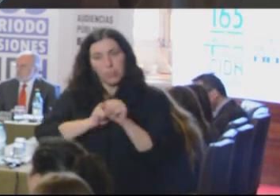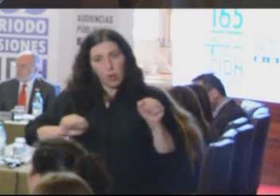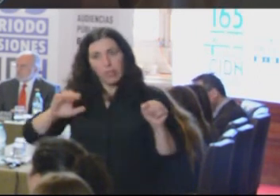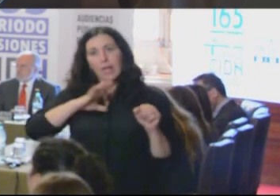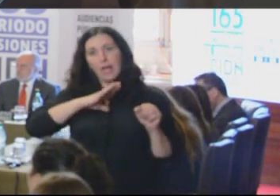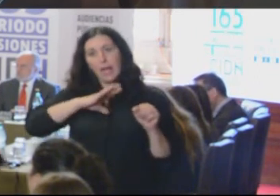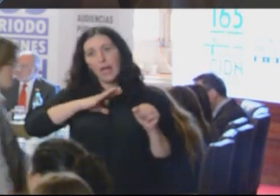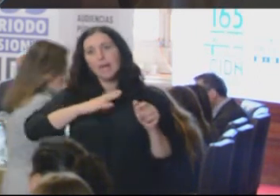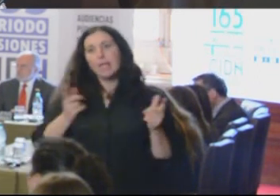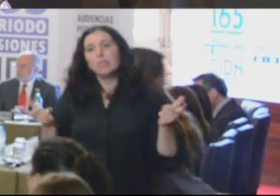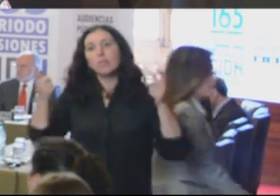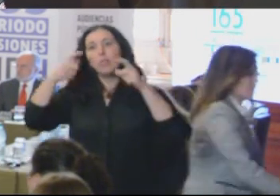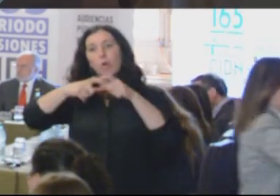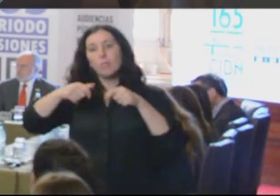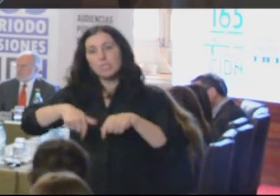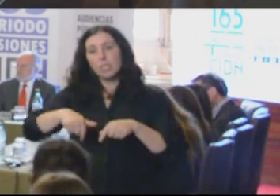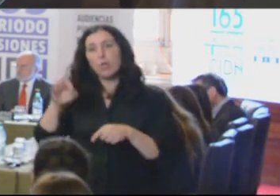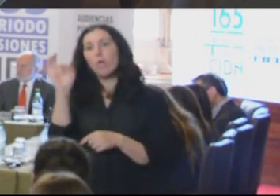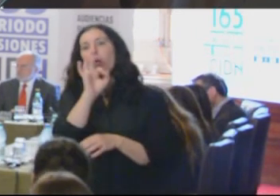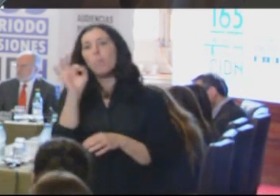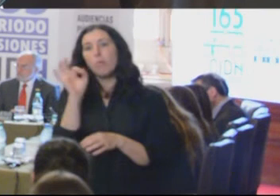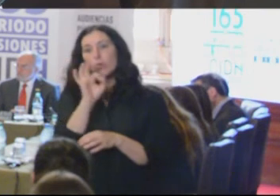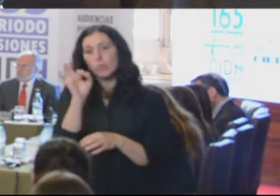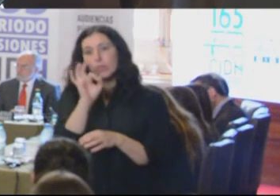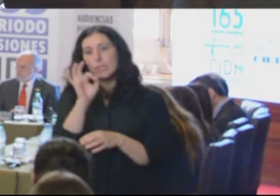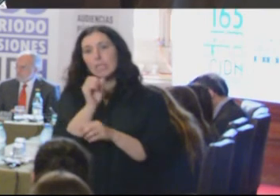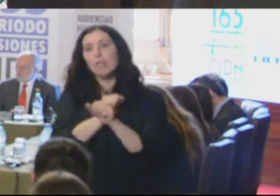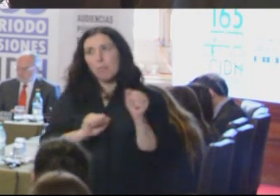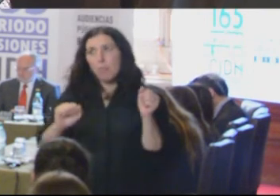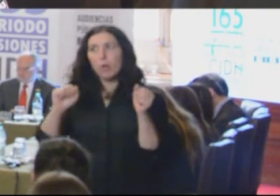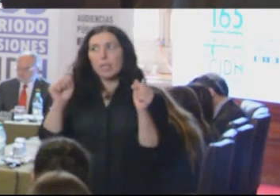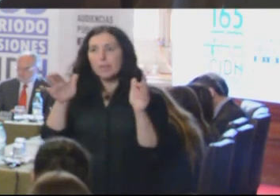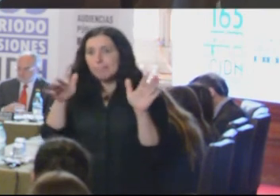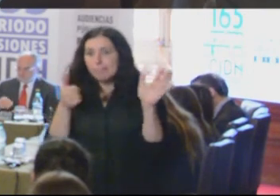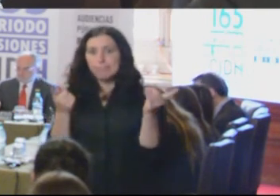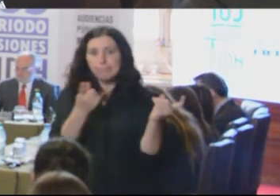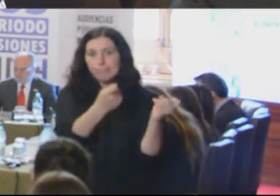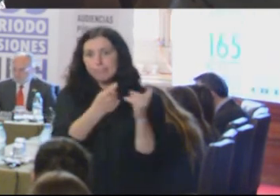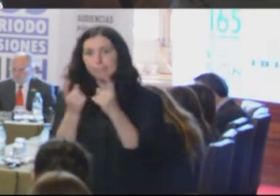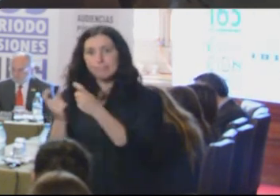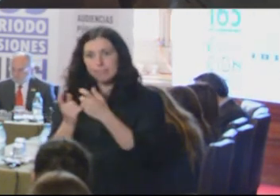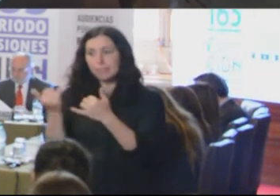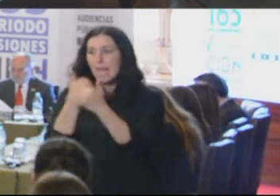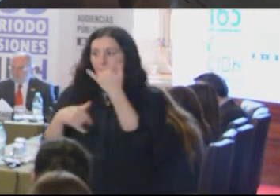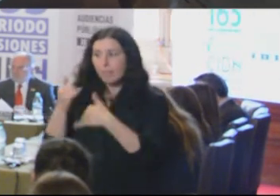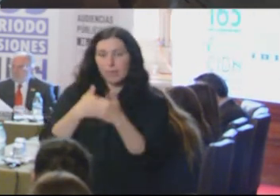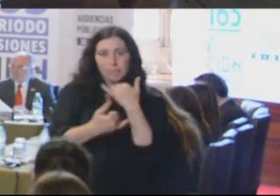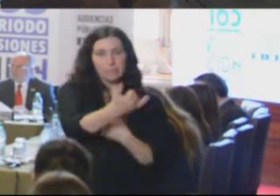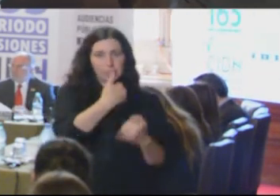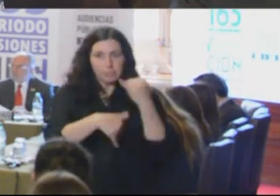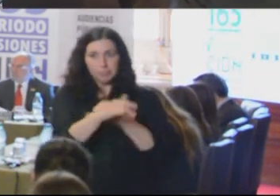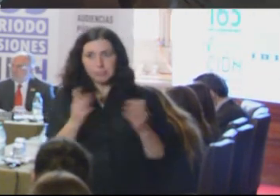para la comisión esta oportunidad de recoger información por parte de